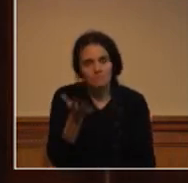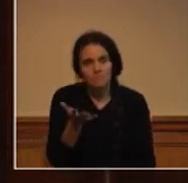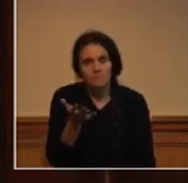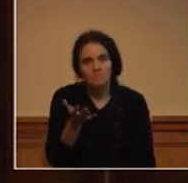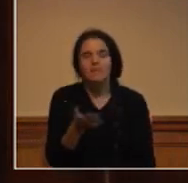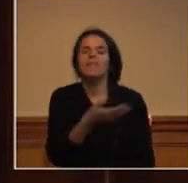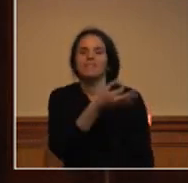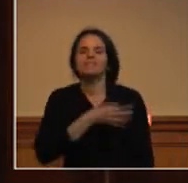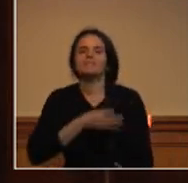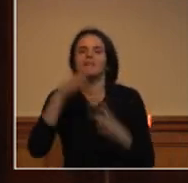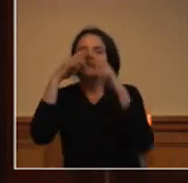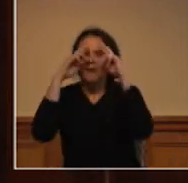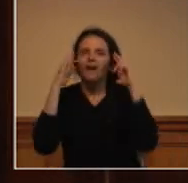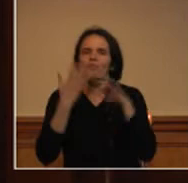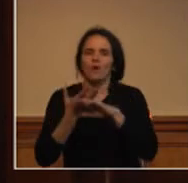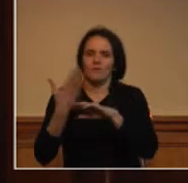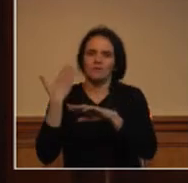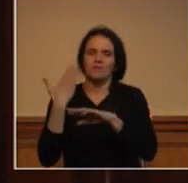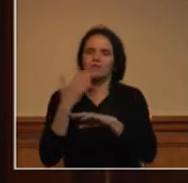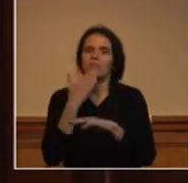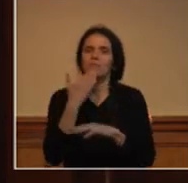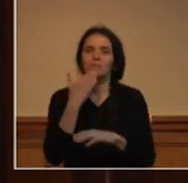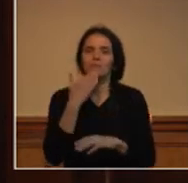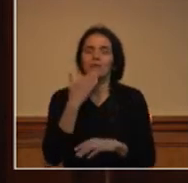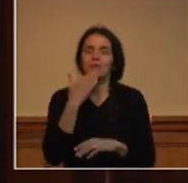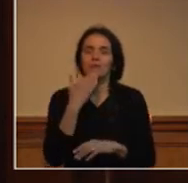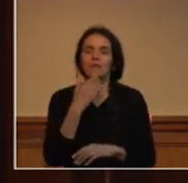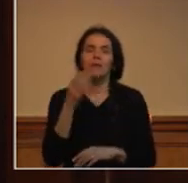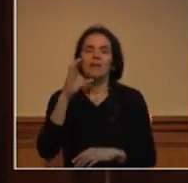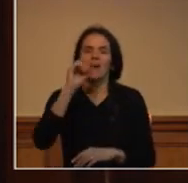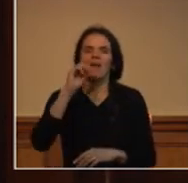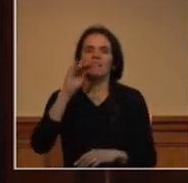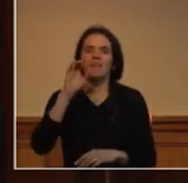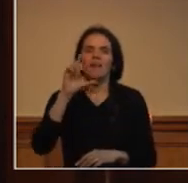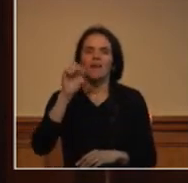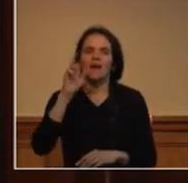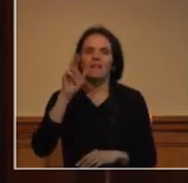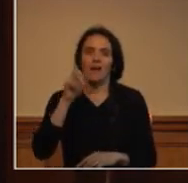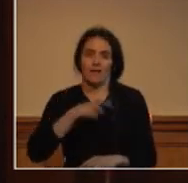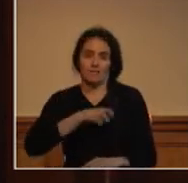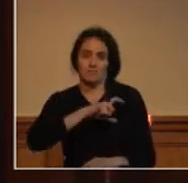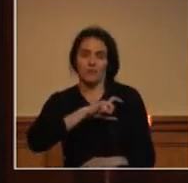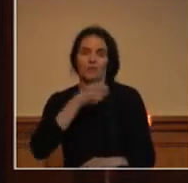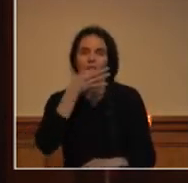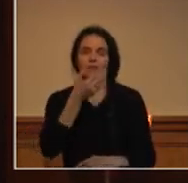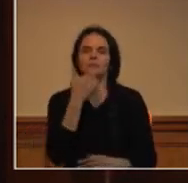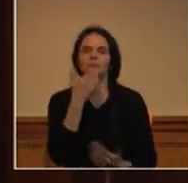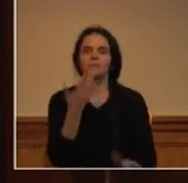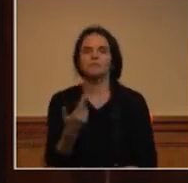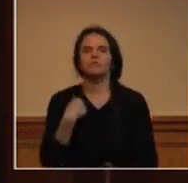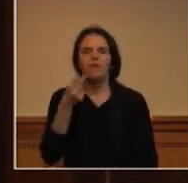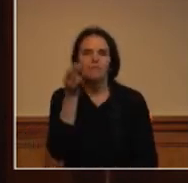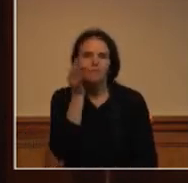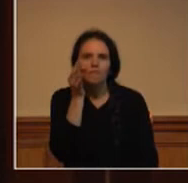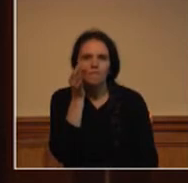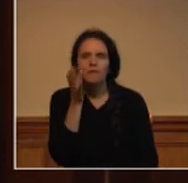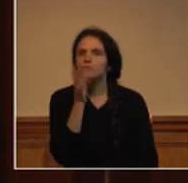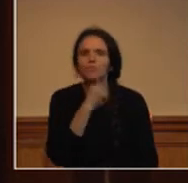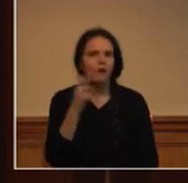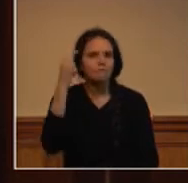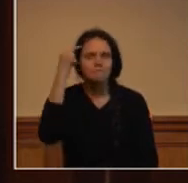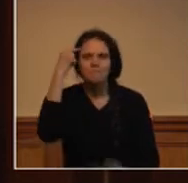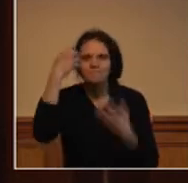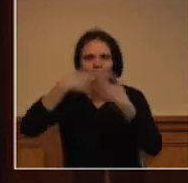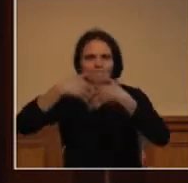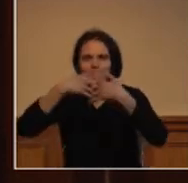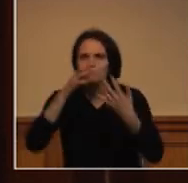seminario y lo retomó Candelaria. Lo que pasa es que si yo estoy viendo pasivamente, yo no tengo una acción constructiva, yo